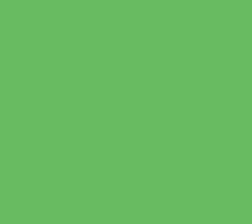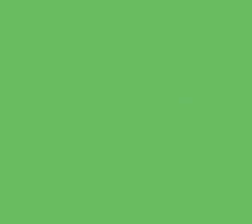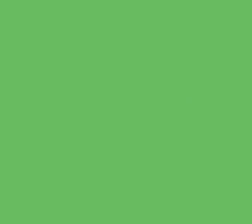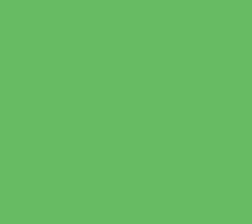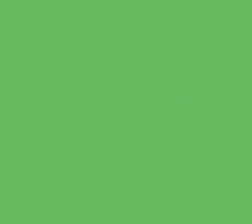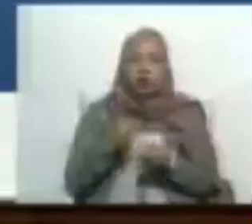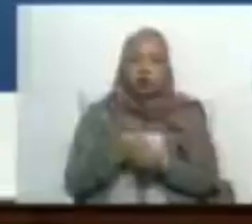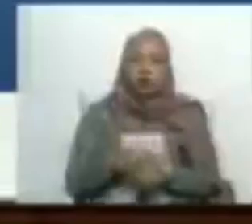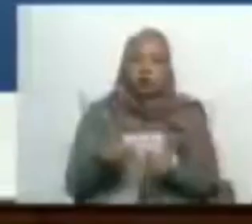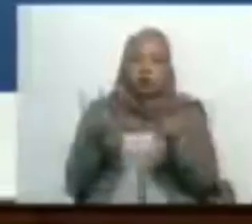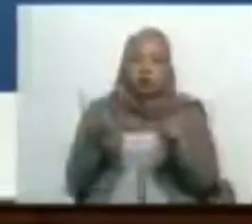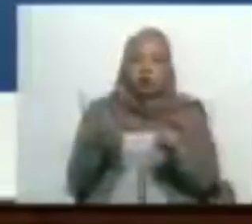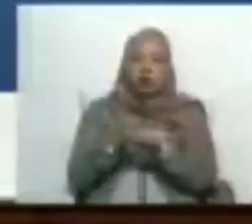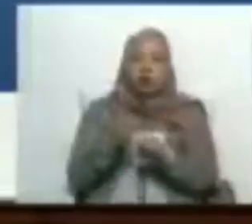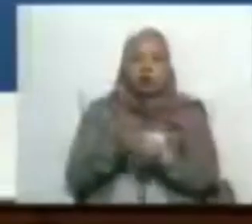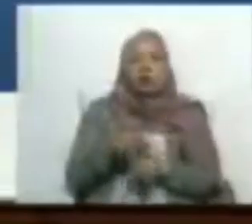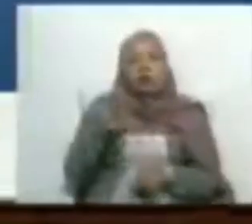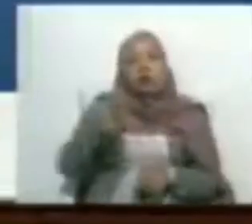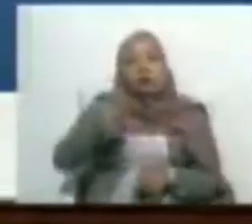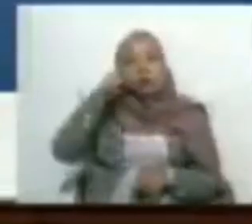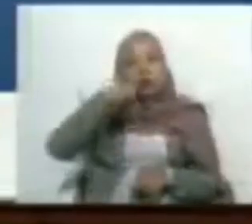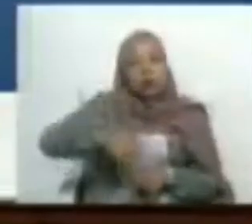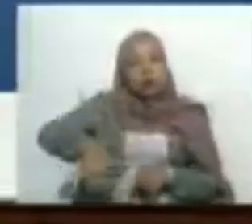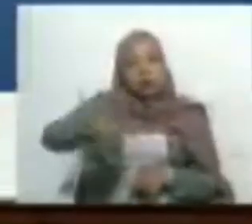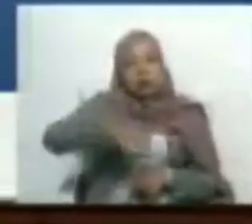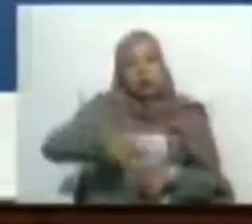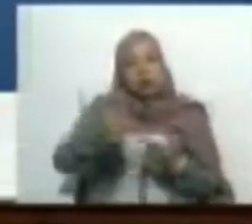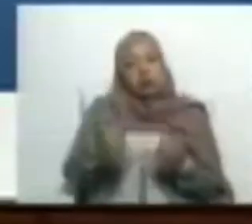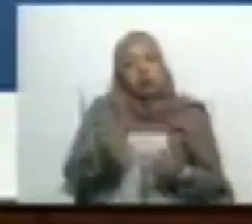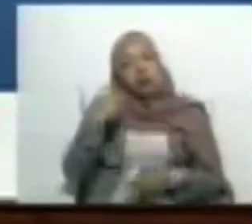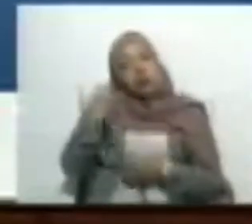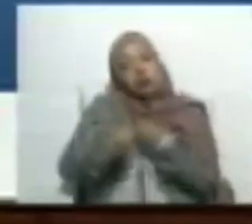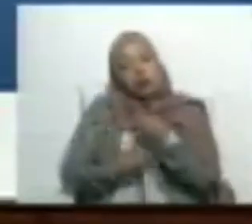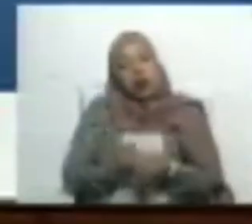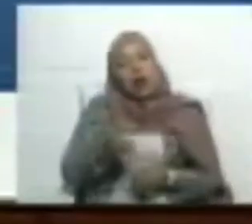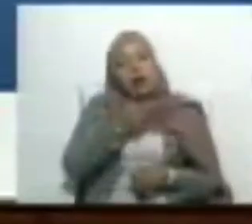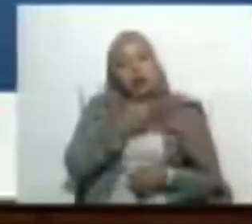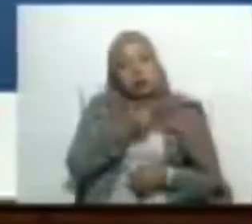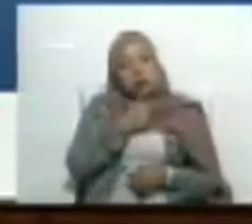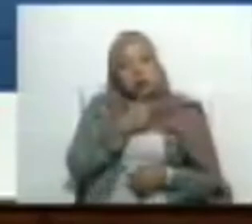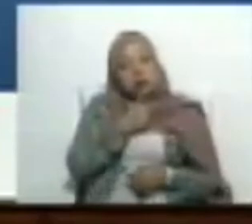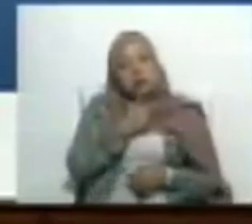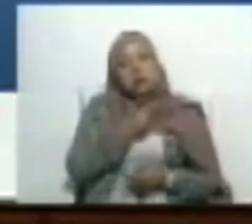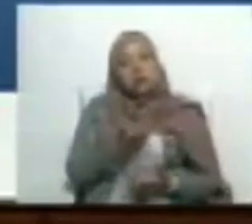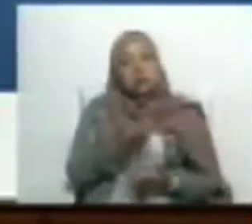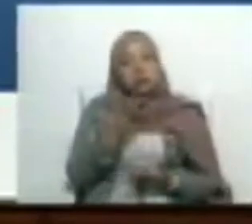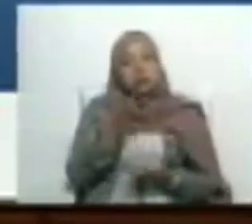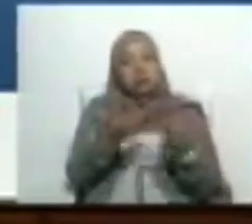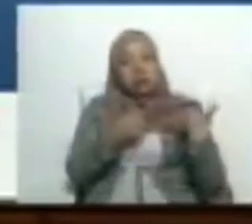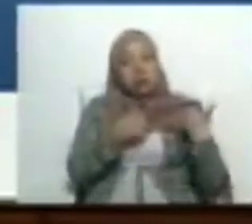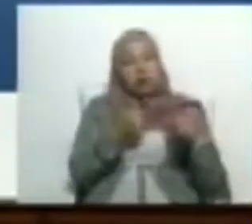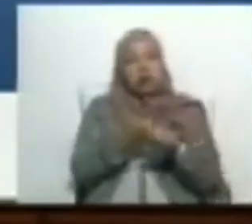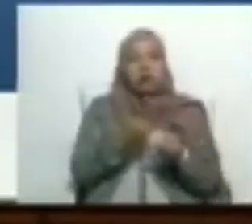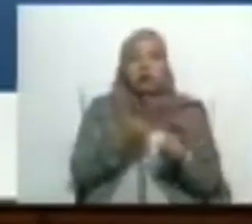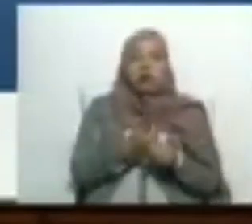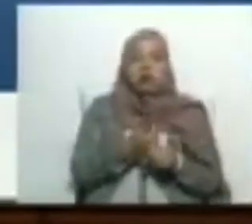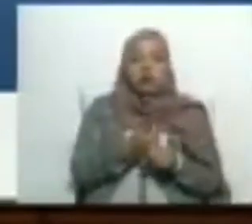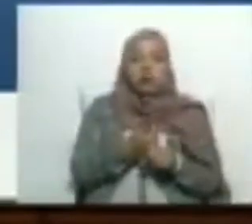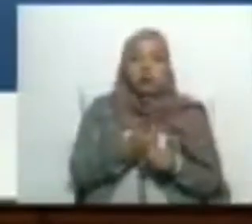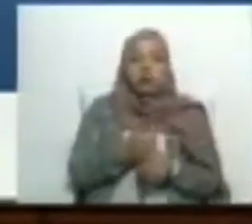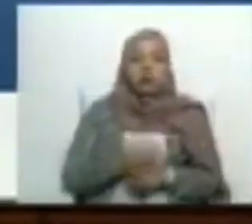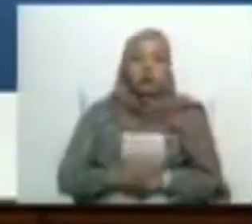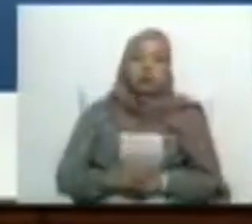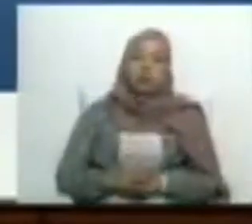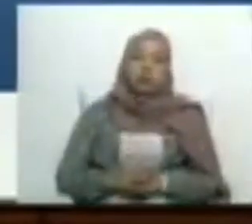laiguana.tv. Yo quiero entonces destacar cuando digo que se descarta en